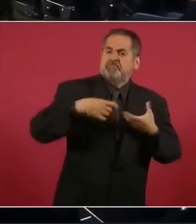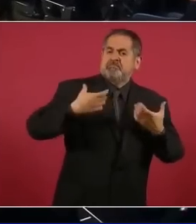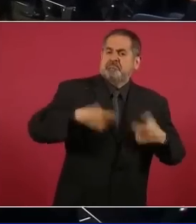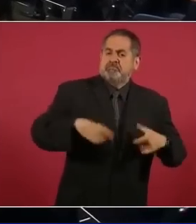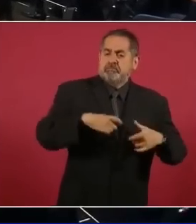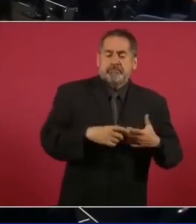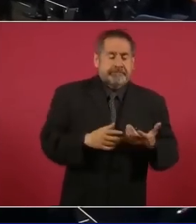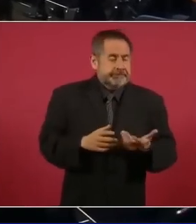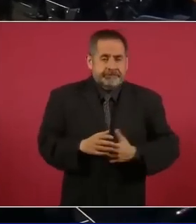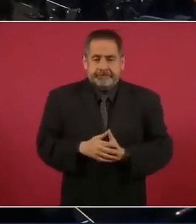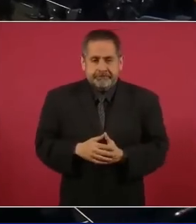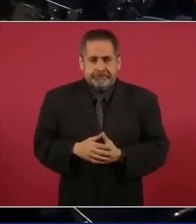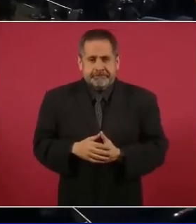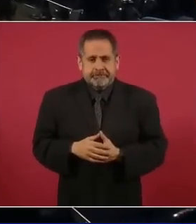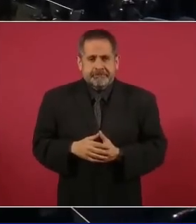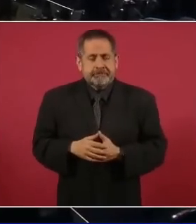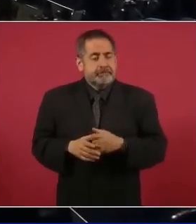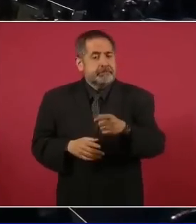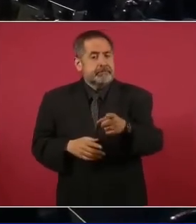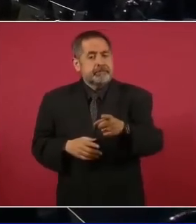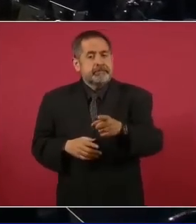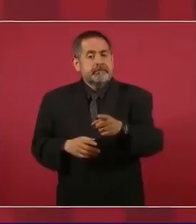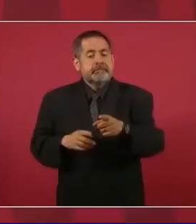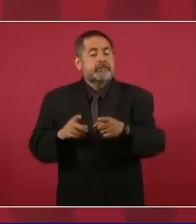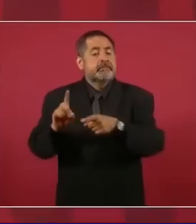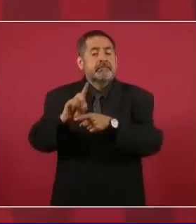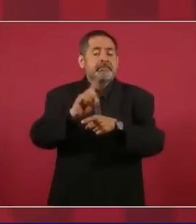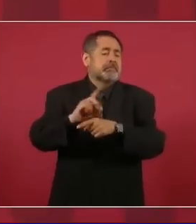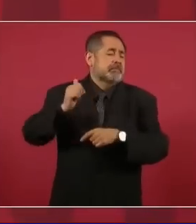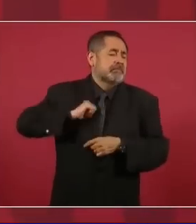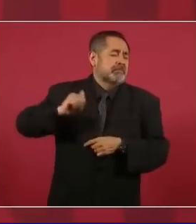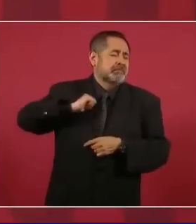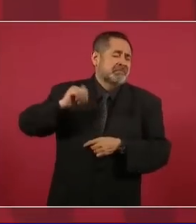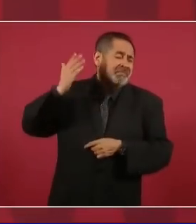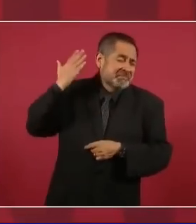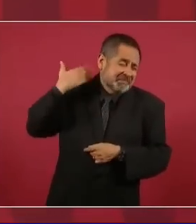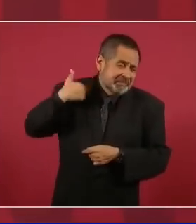Desde que llegó Humboldt a México,